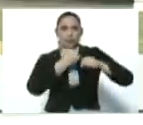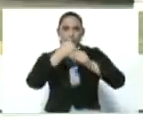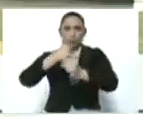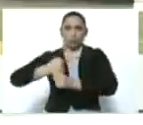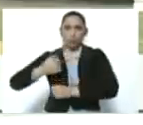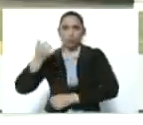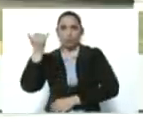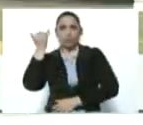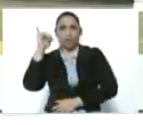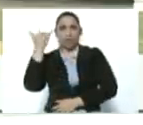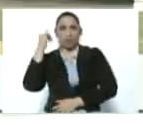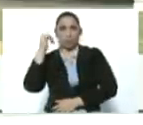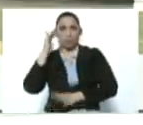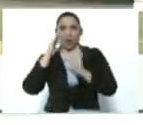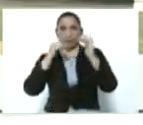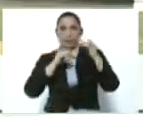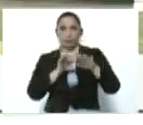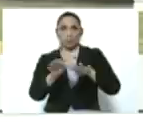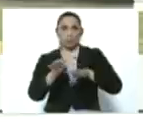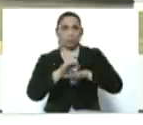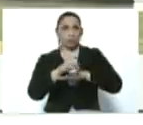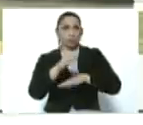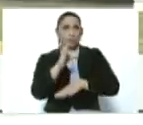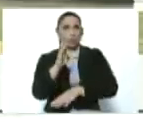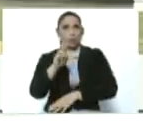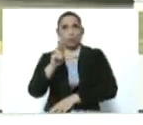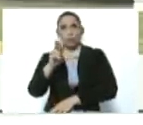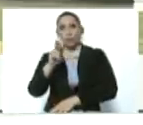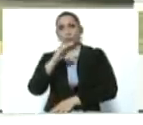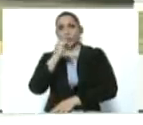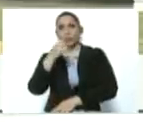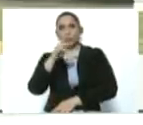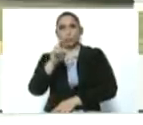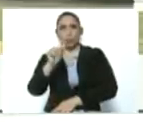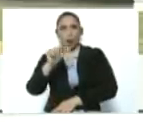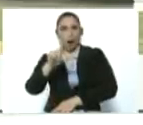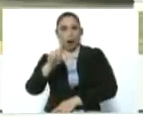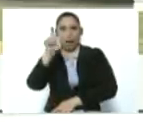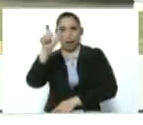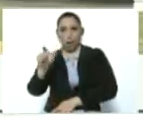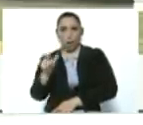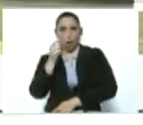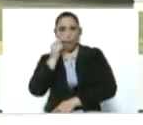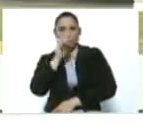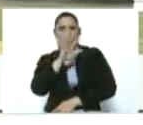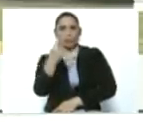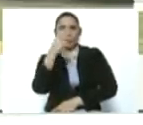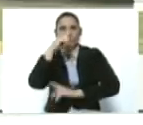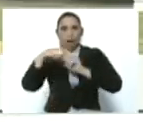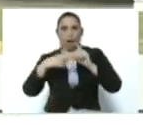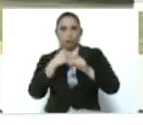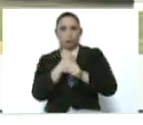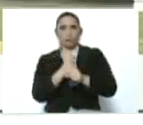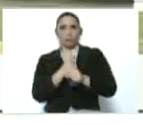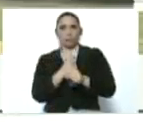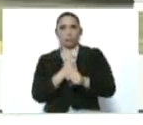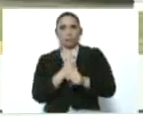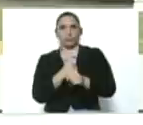yaracuy atención un municipio bruzual en chivacoa hombre de 51 años